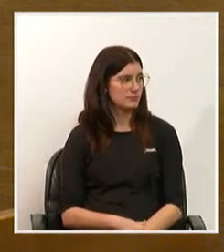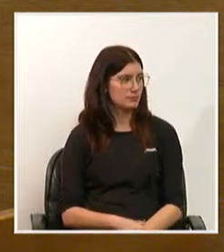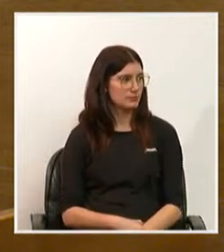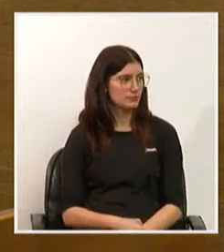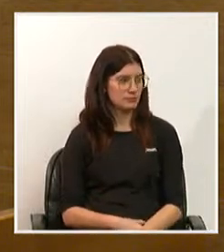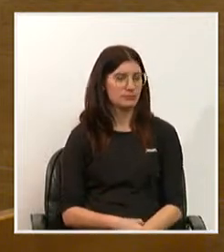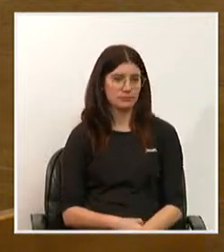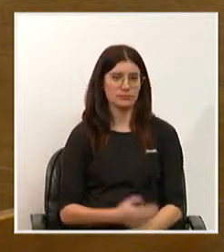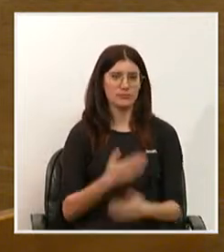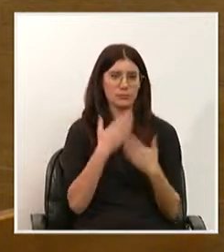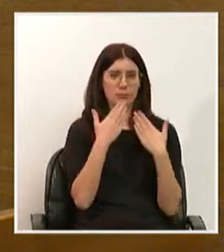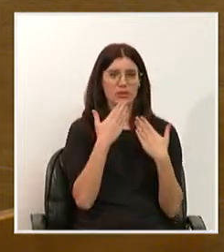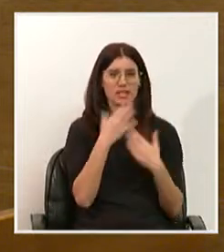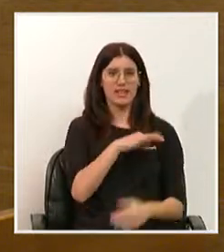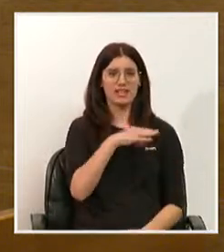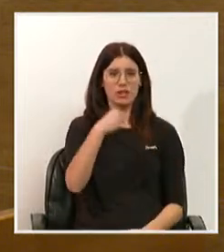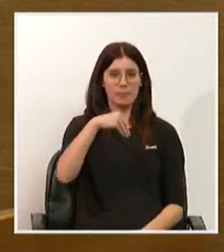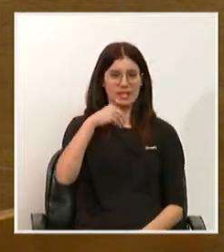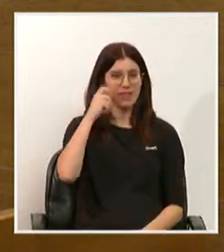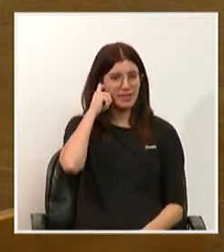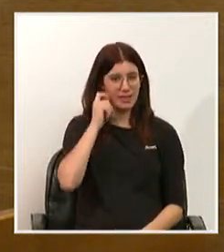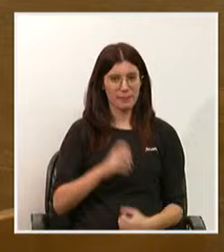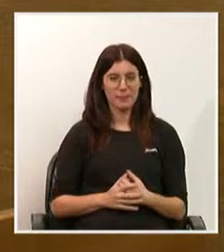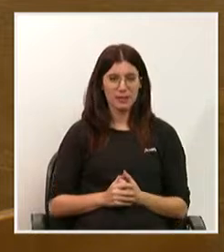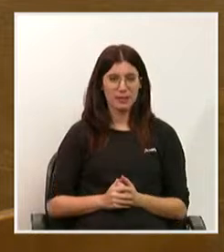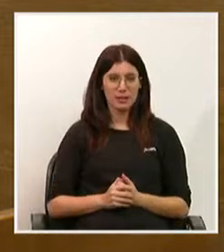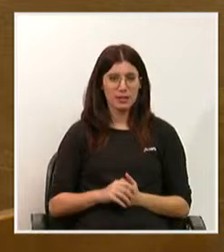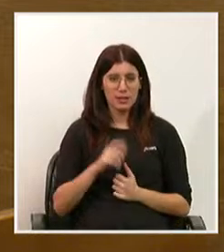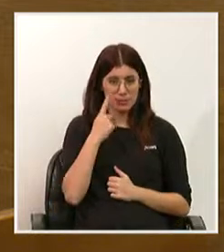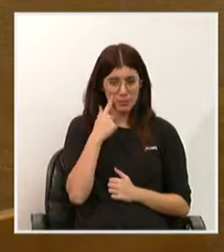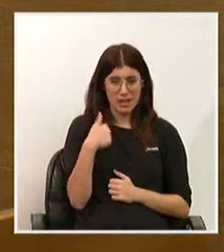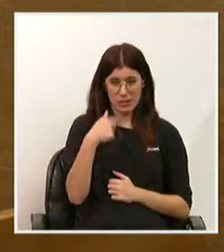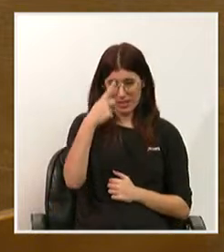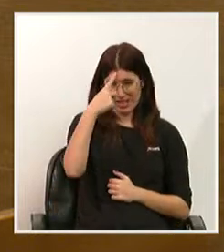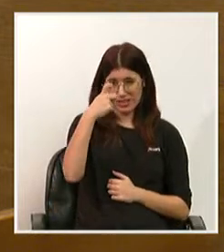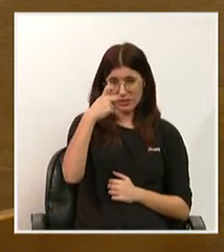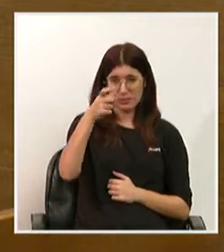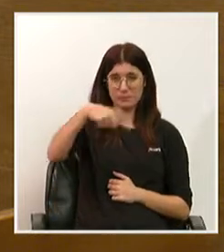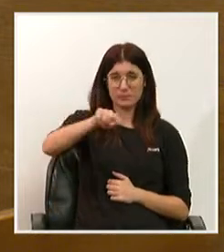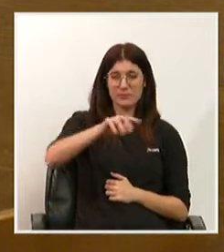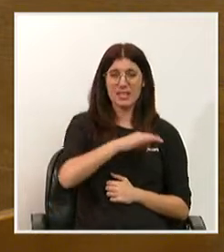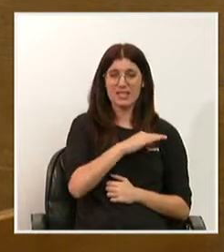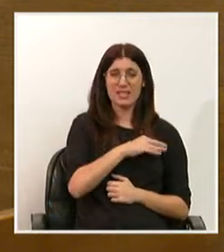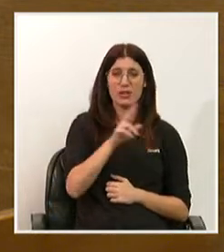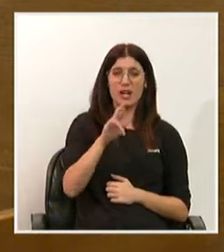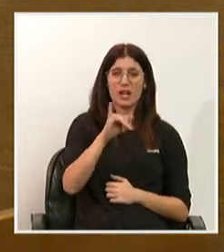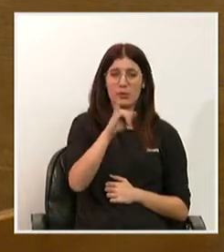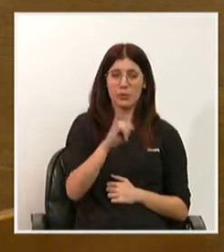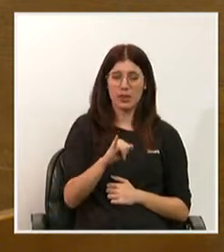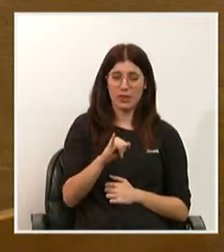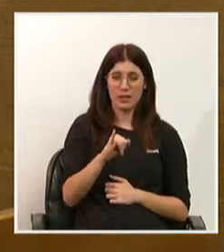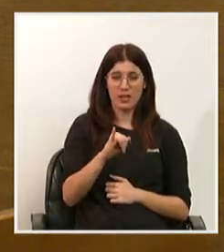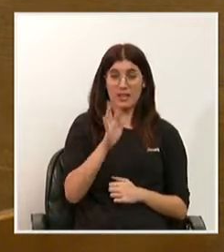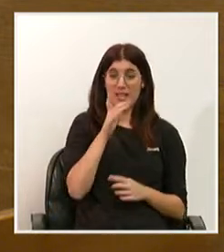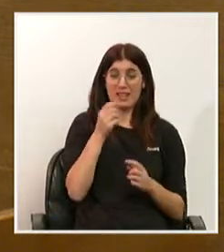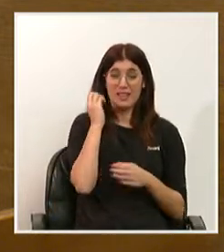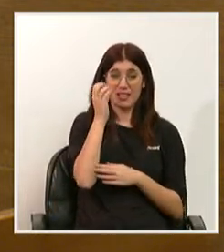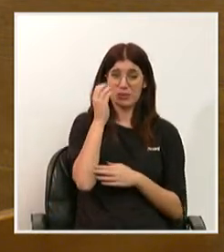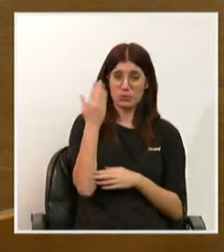graci señora presidenta yo cre que riz en el discurs